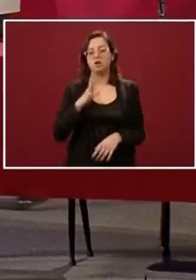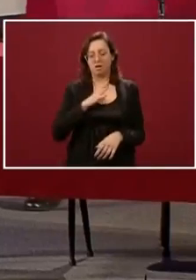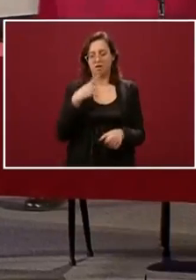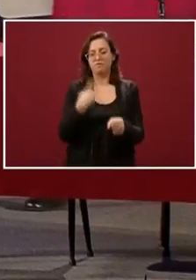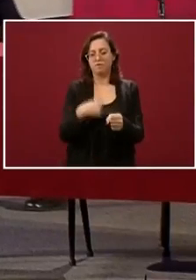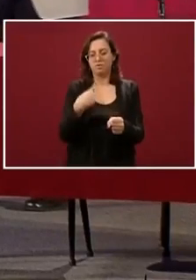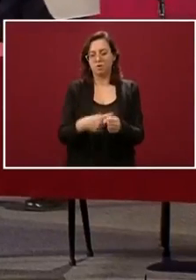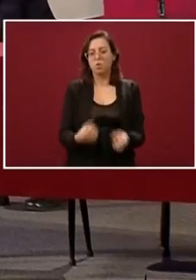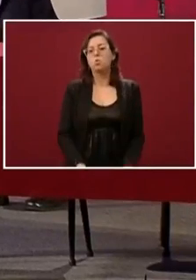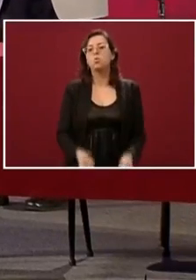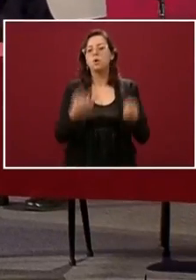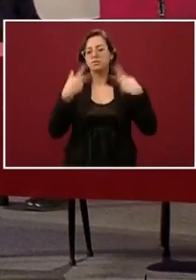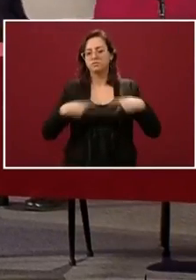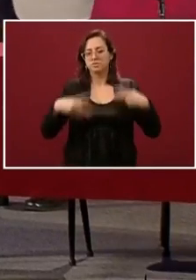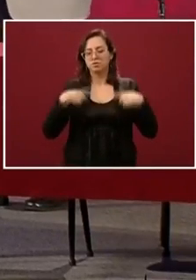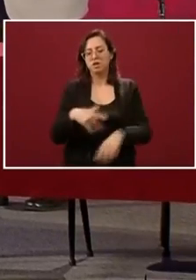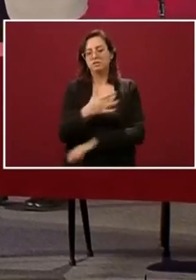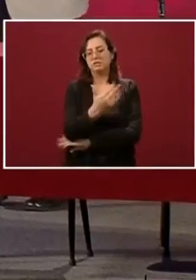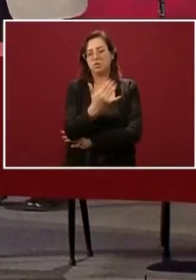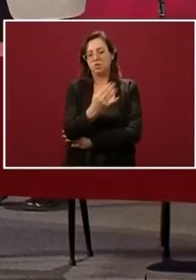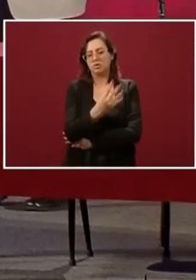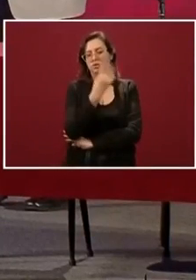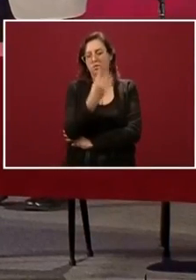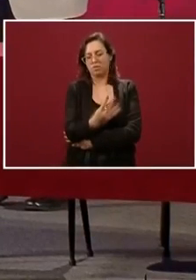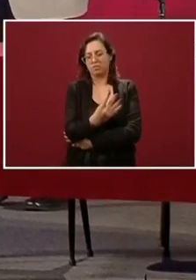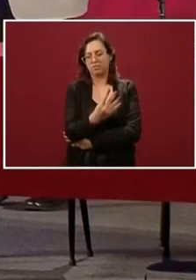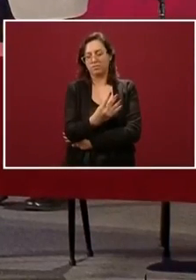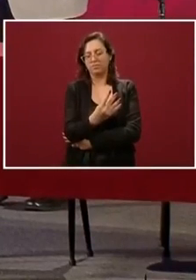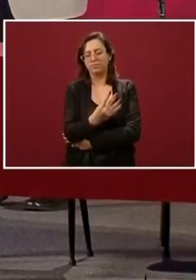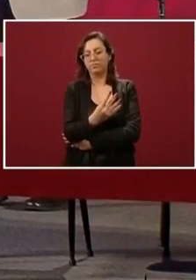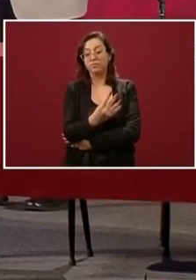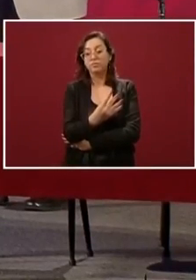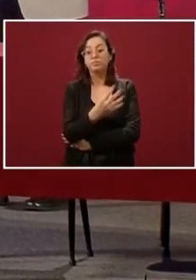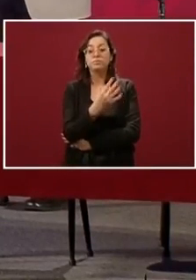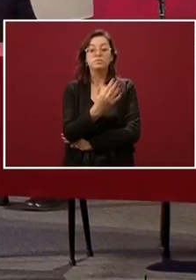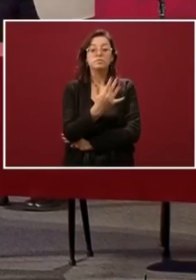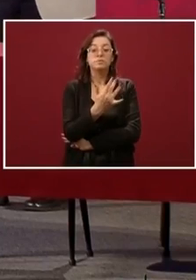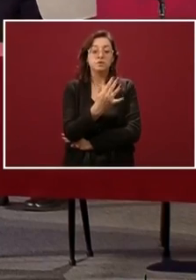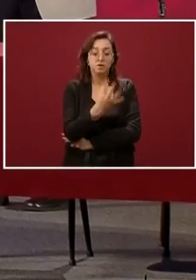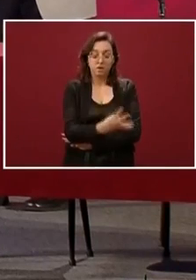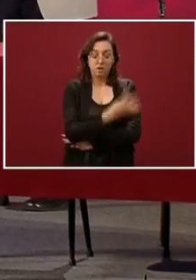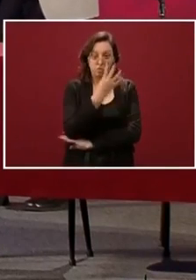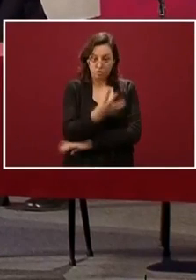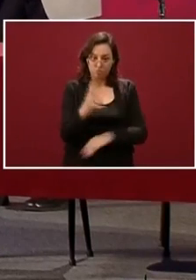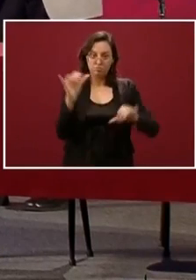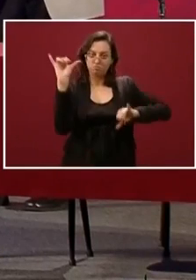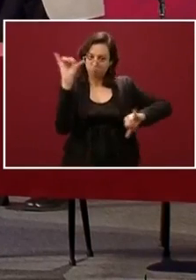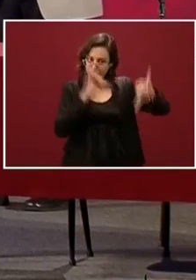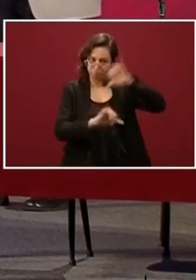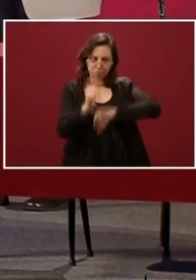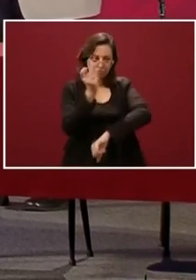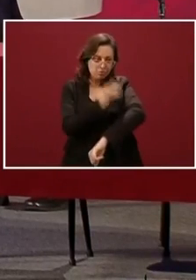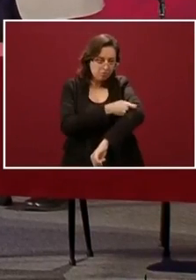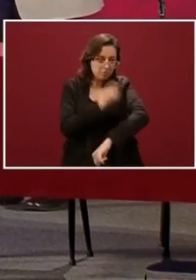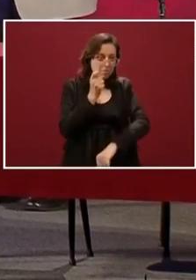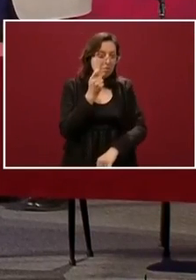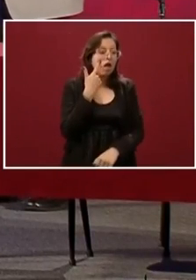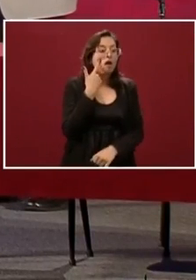54 contactos que iniciaron con sintomatología. A los 54 contactos se le realizó la prueba